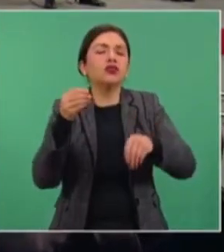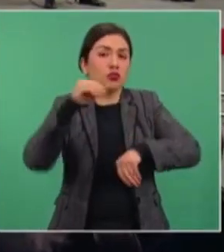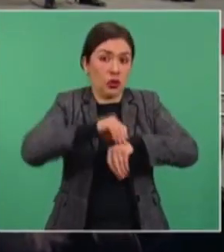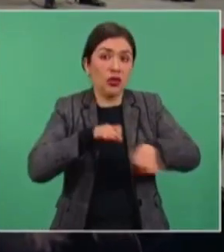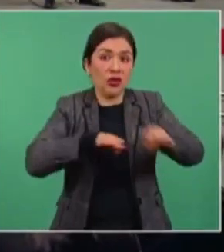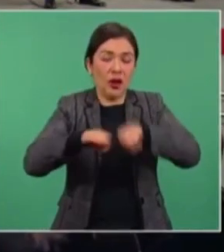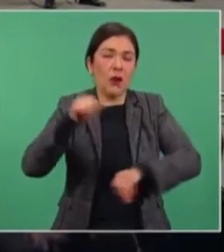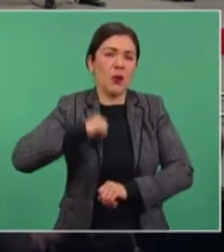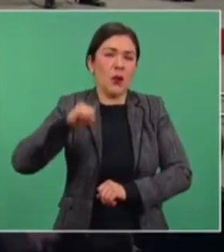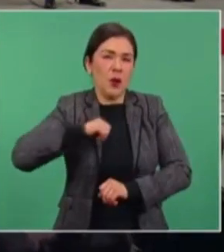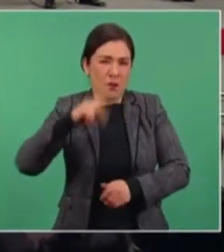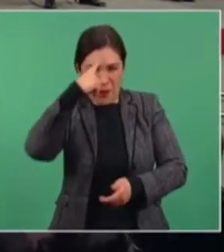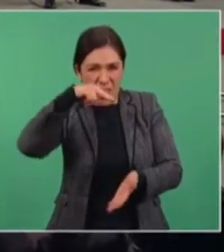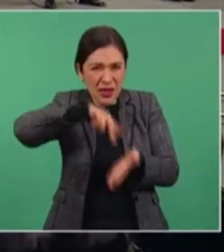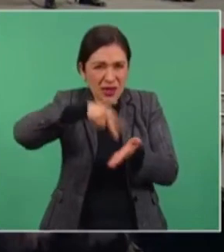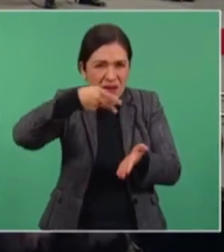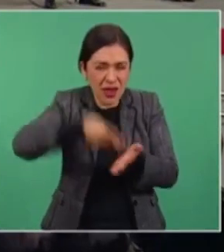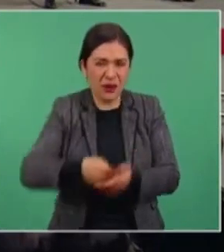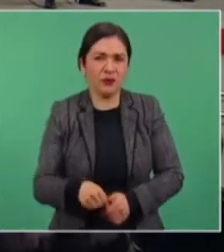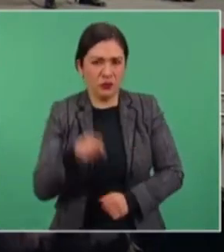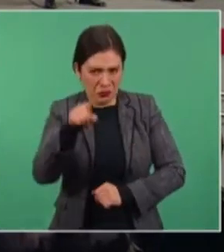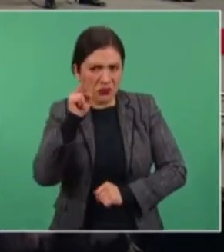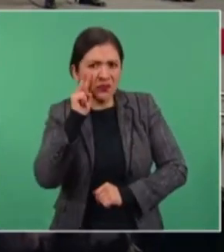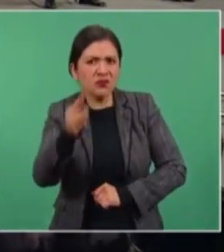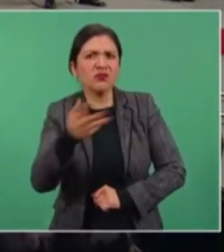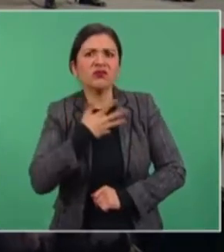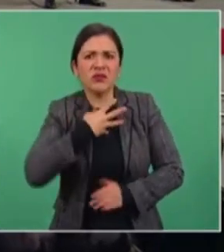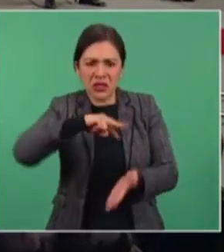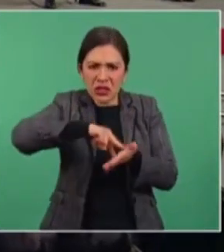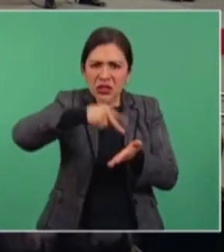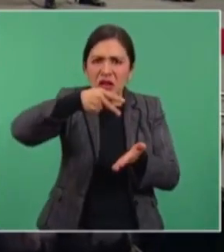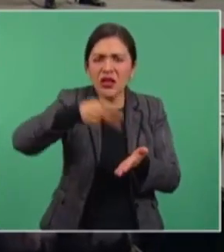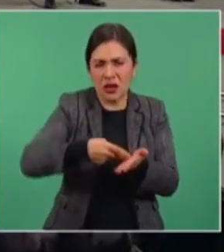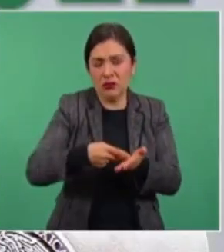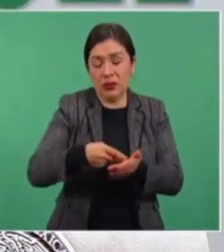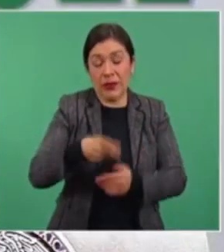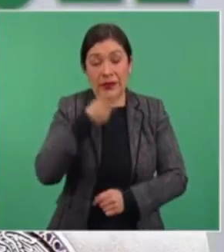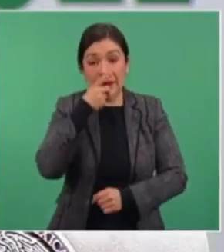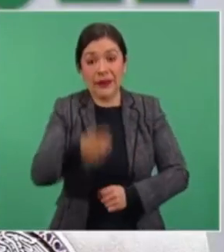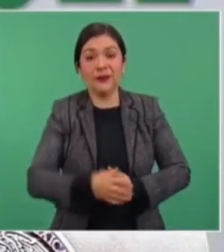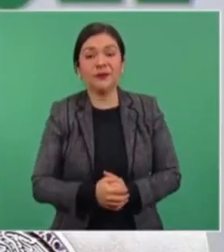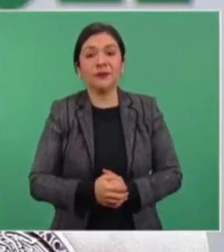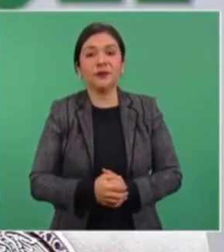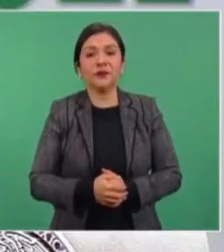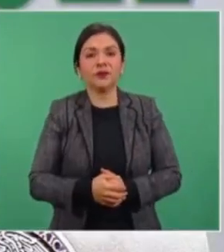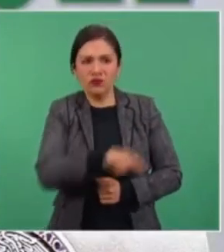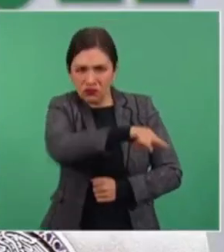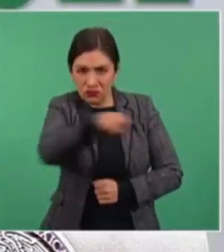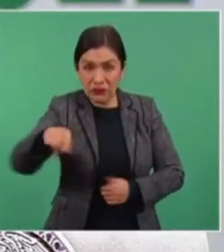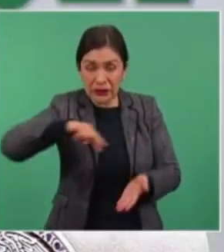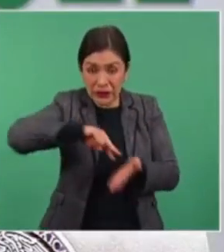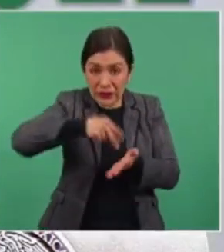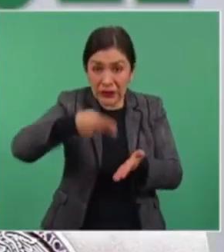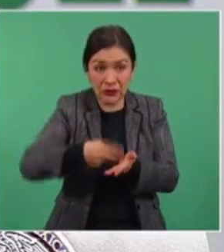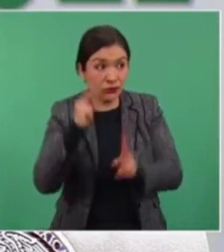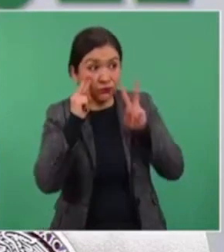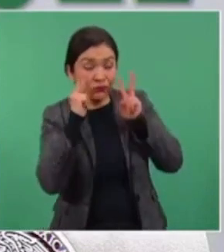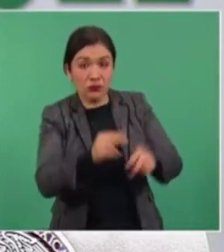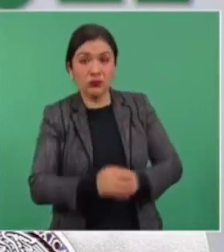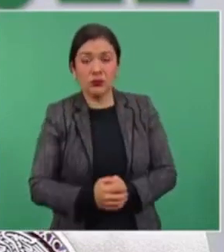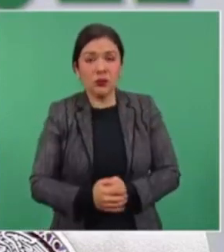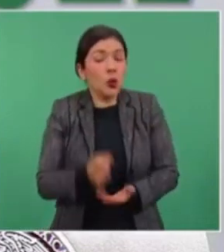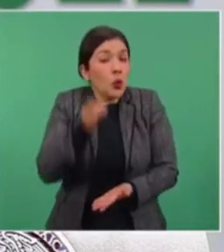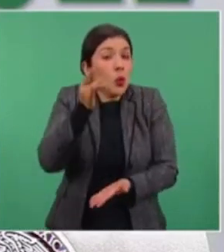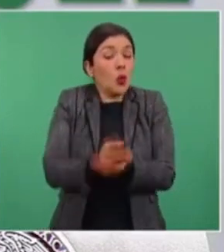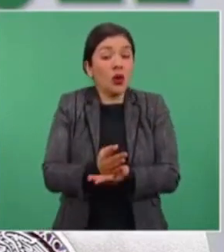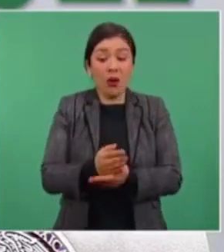profesión. Vean, ingenieros, decía, cómo para ser ingeniero no basta con